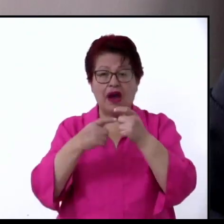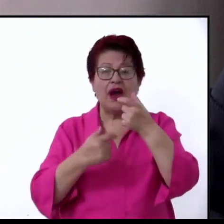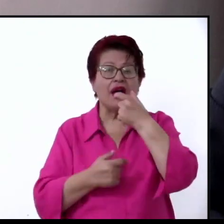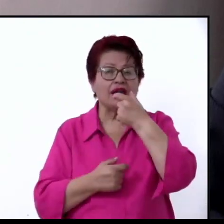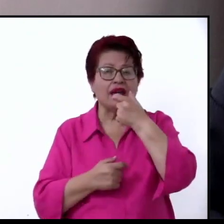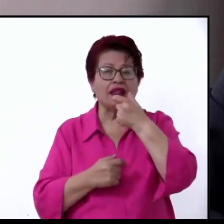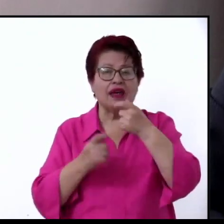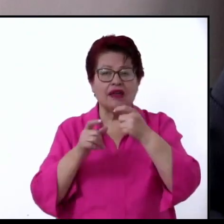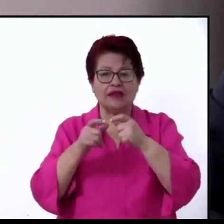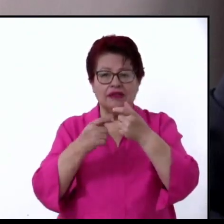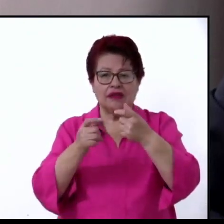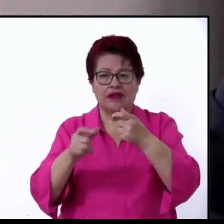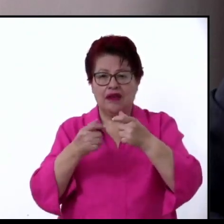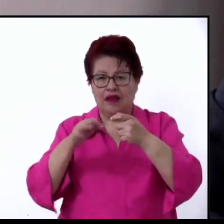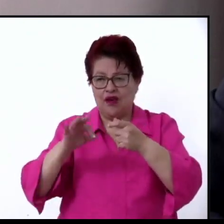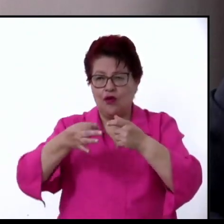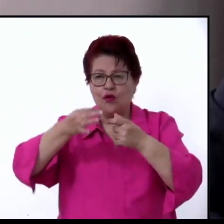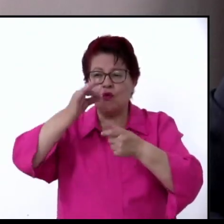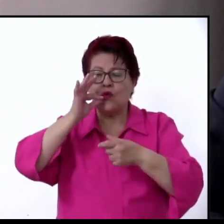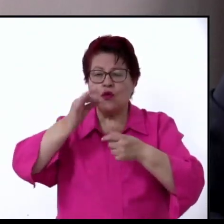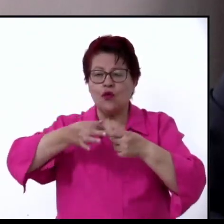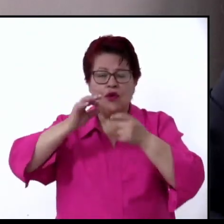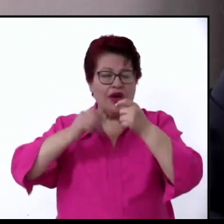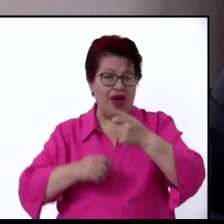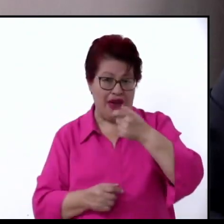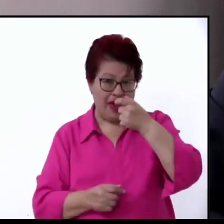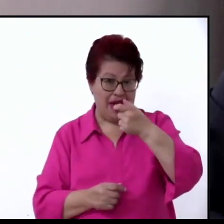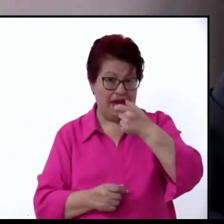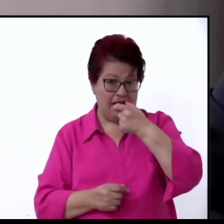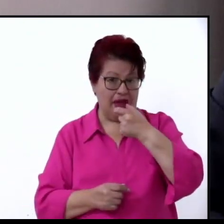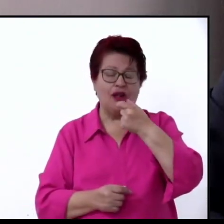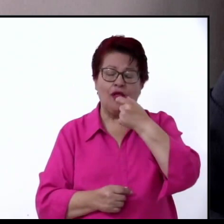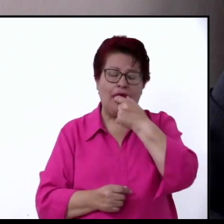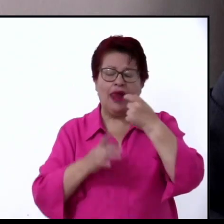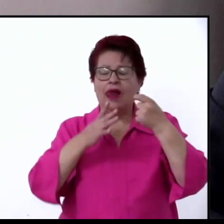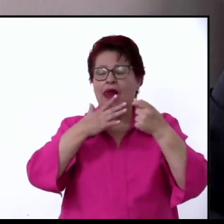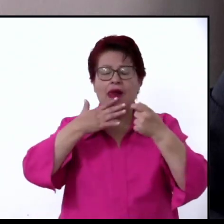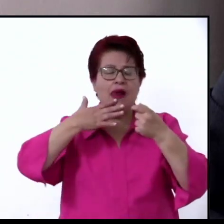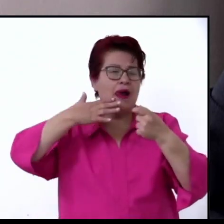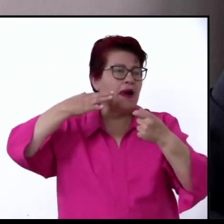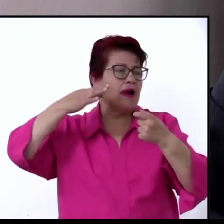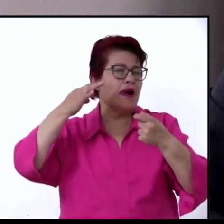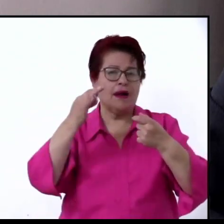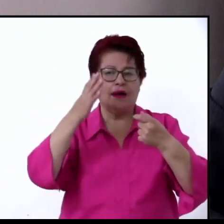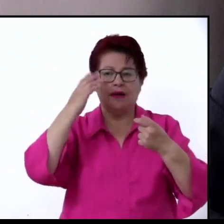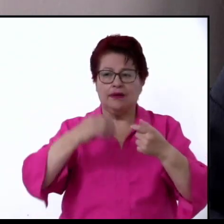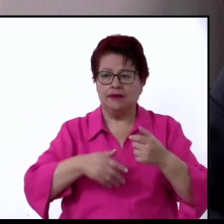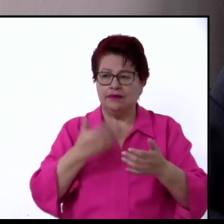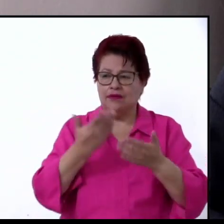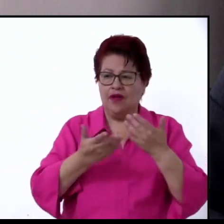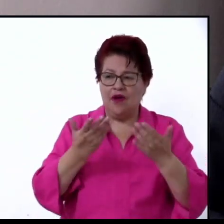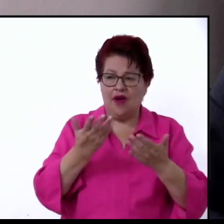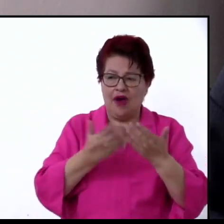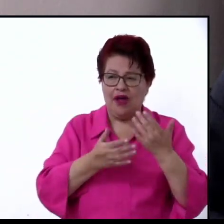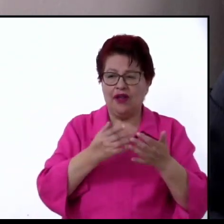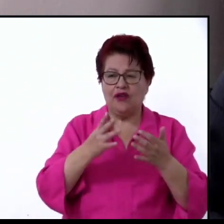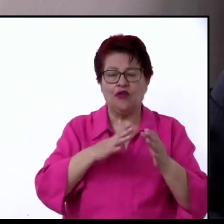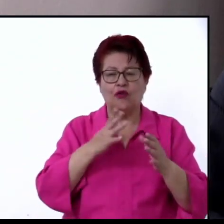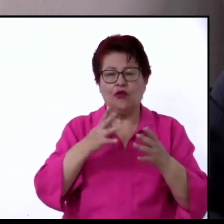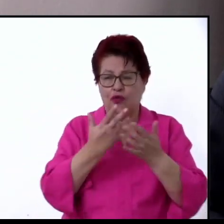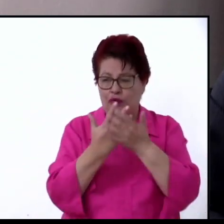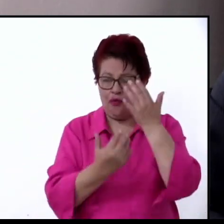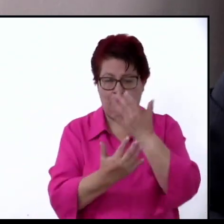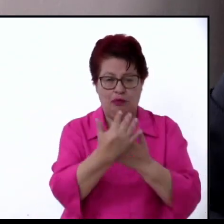han puesto aquí, la cual agradecemos mucho porque están muy ricas, pues están hechos con